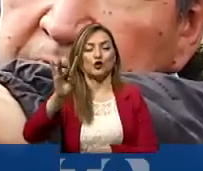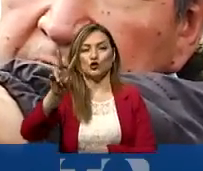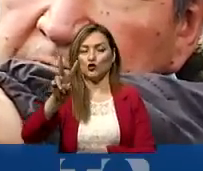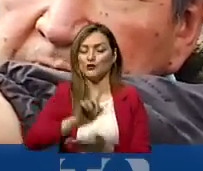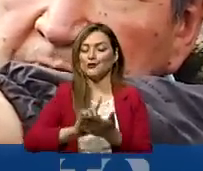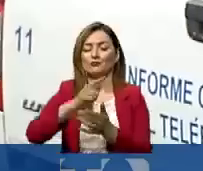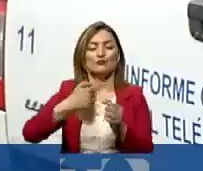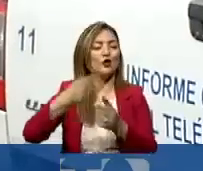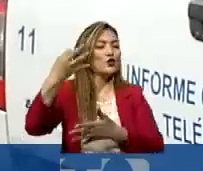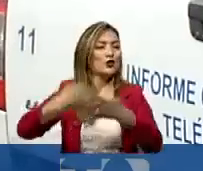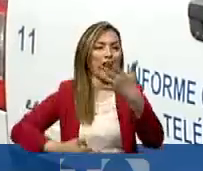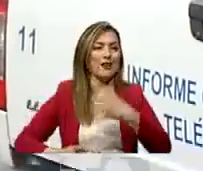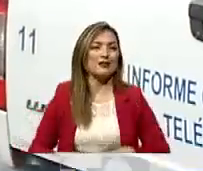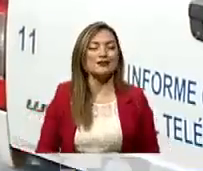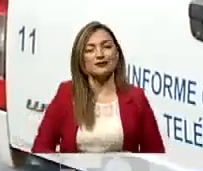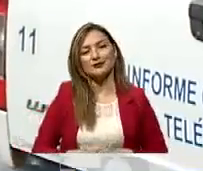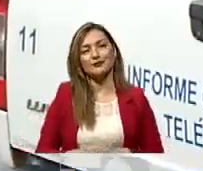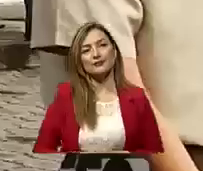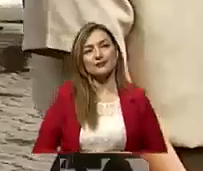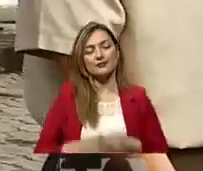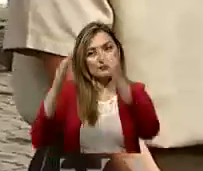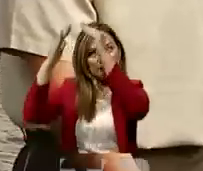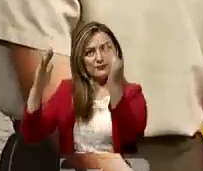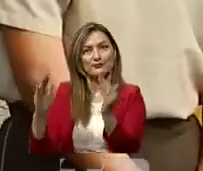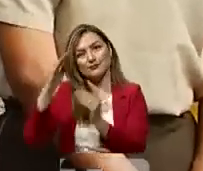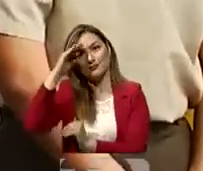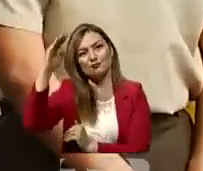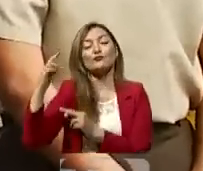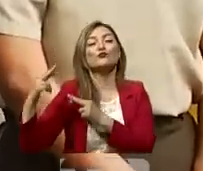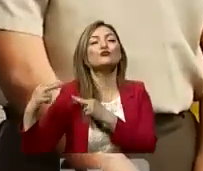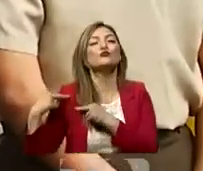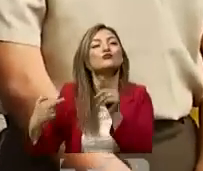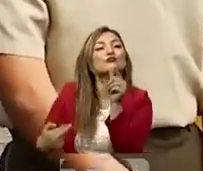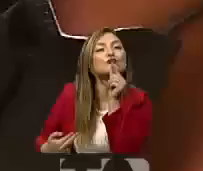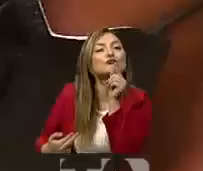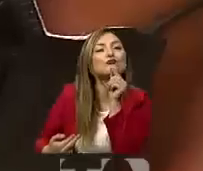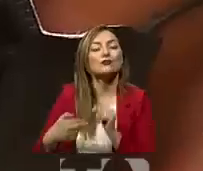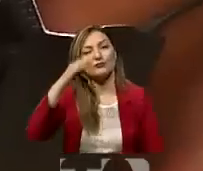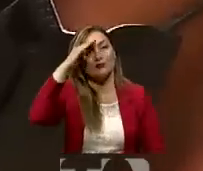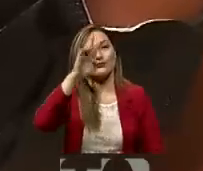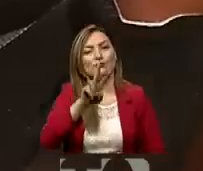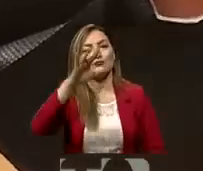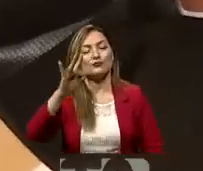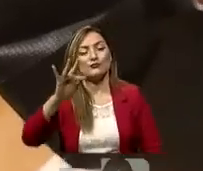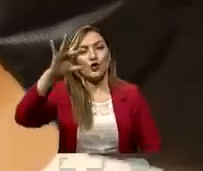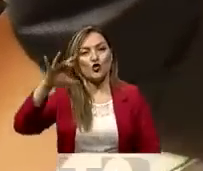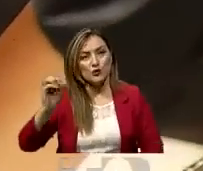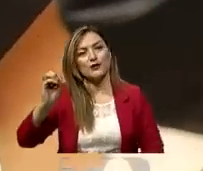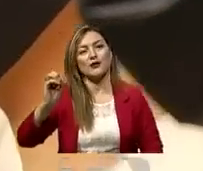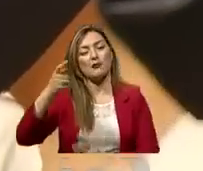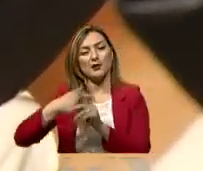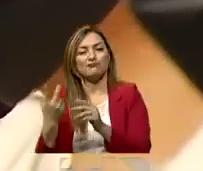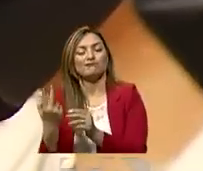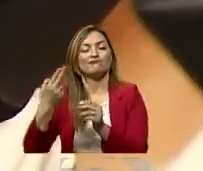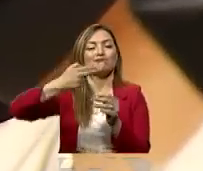Distrito Metropolitano de Quito. Estas unidades policiales estarán a cargo de los 280 uniformados que se unieron hace pocos meses a la